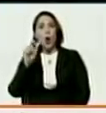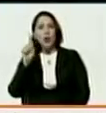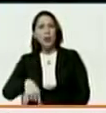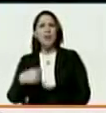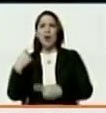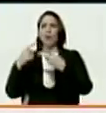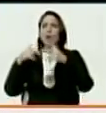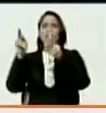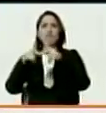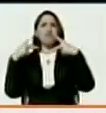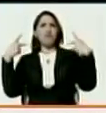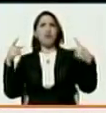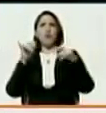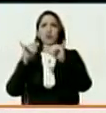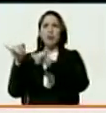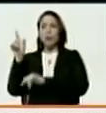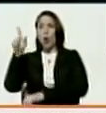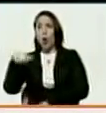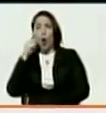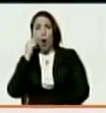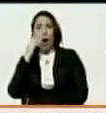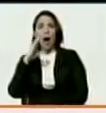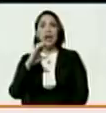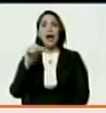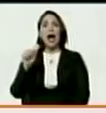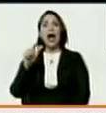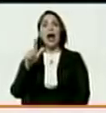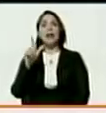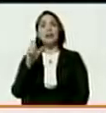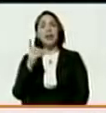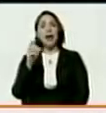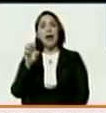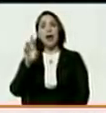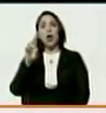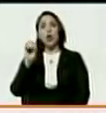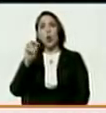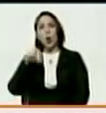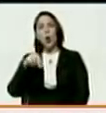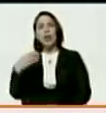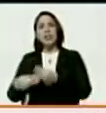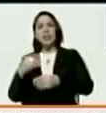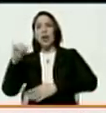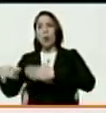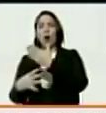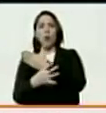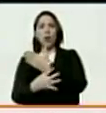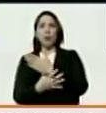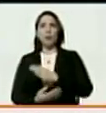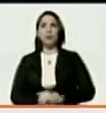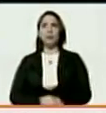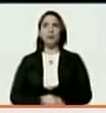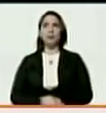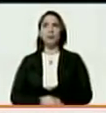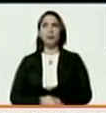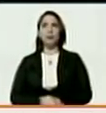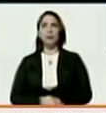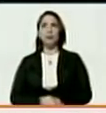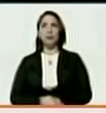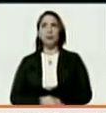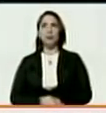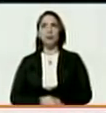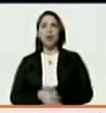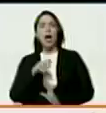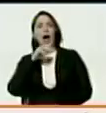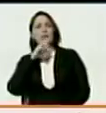Reuters, como el propio señor Humberto Calderón Berti hicieran del señor Guaidó. Hagamos un poquito